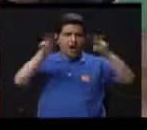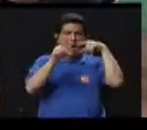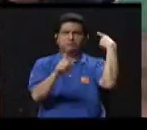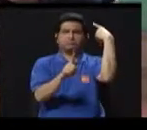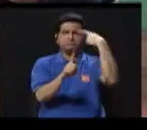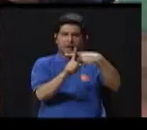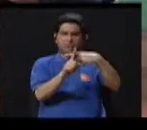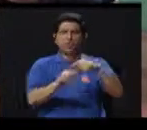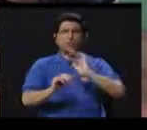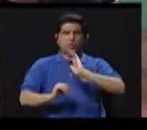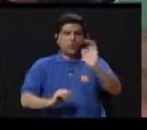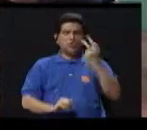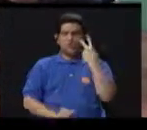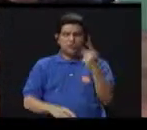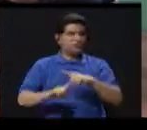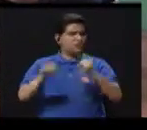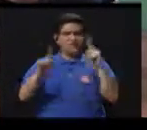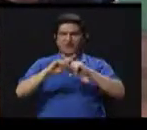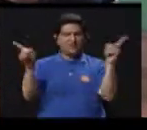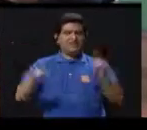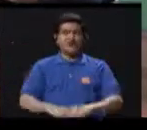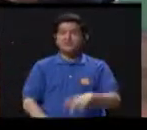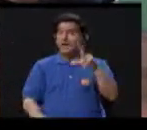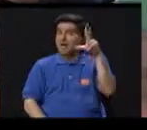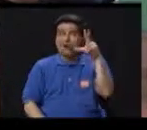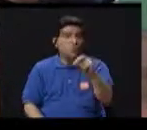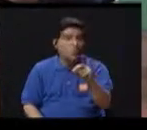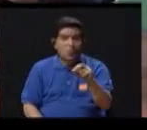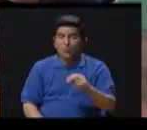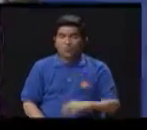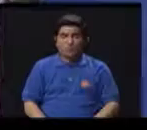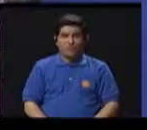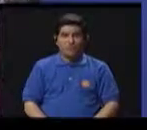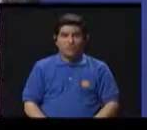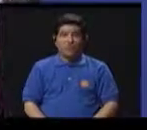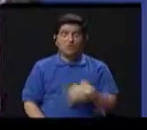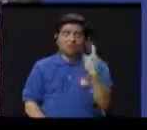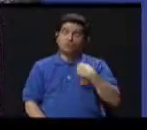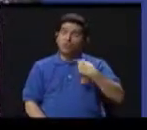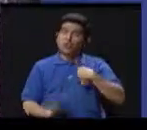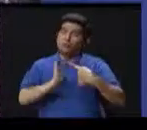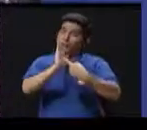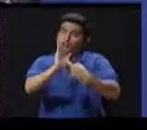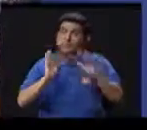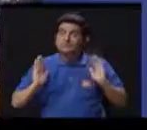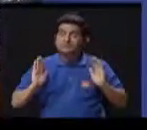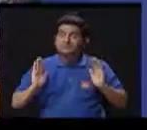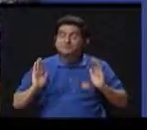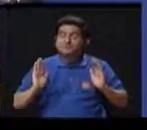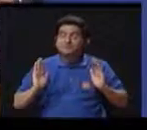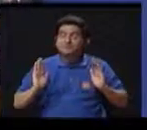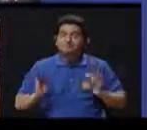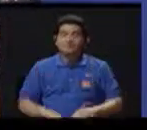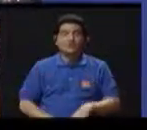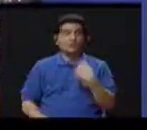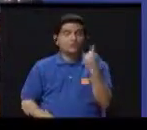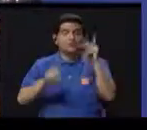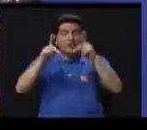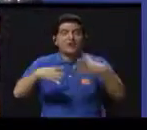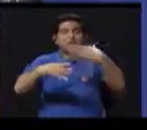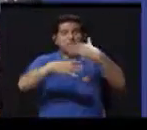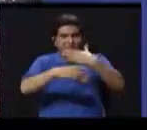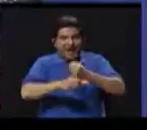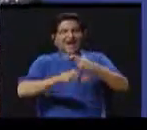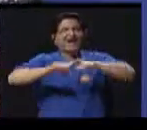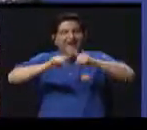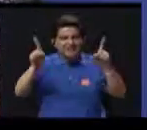valores positivos. Es que los niños no ven las diferencias. Ellos no dicen, no hay diferencia. Entonces, a menos que uno las haga. A menos de que alguien las